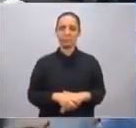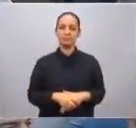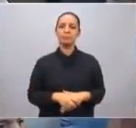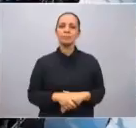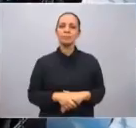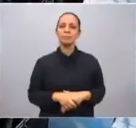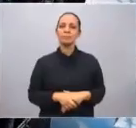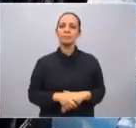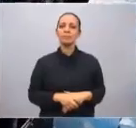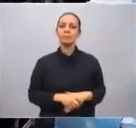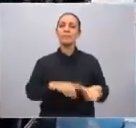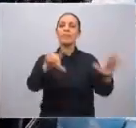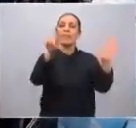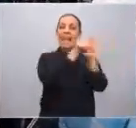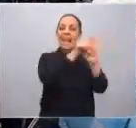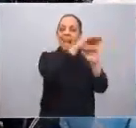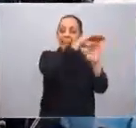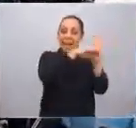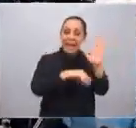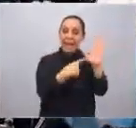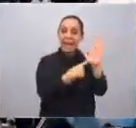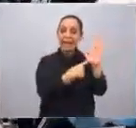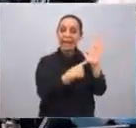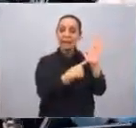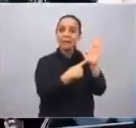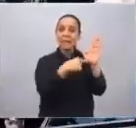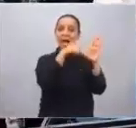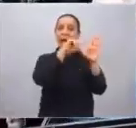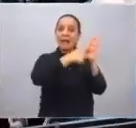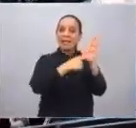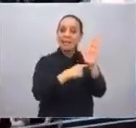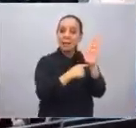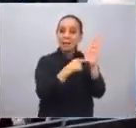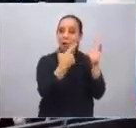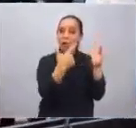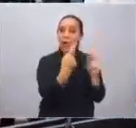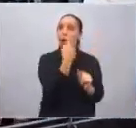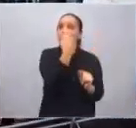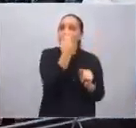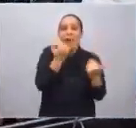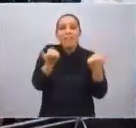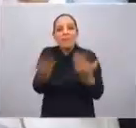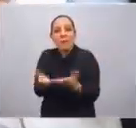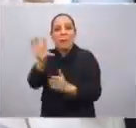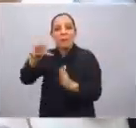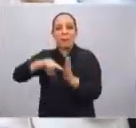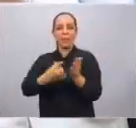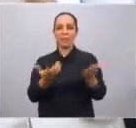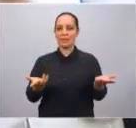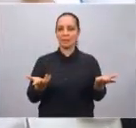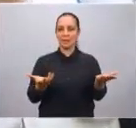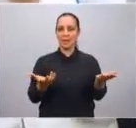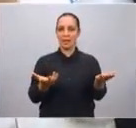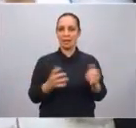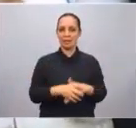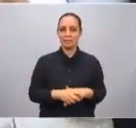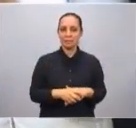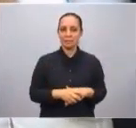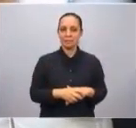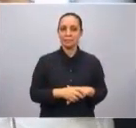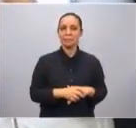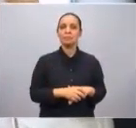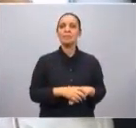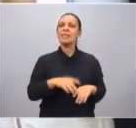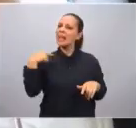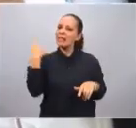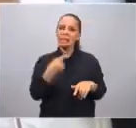que no tiene un solo artículo que beneficie a nuestra provincia ni a su pueblo, y